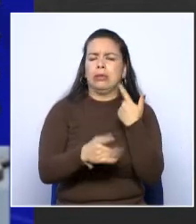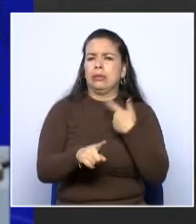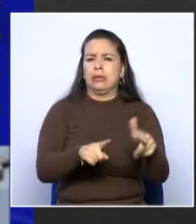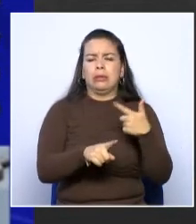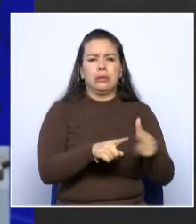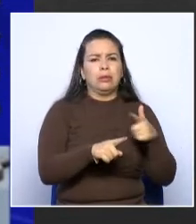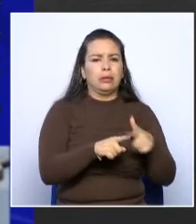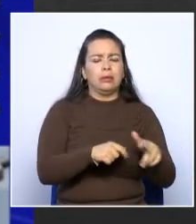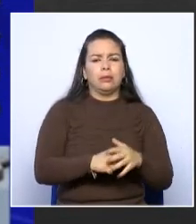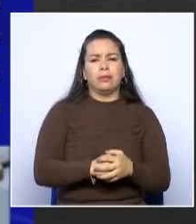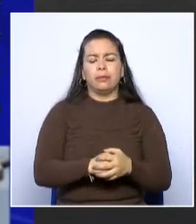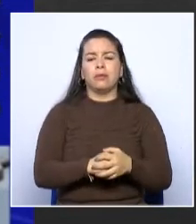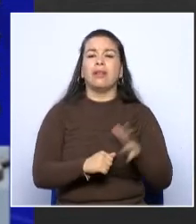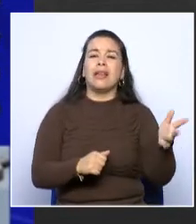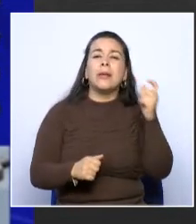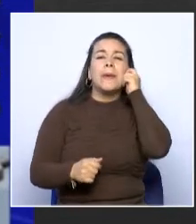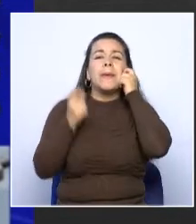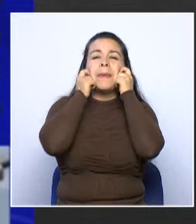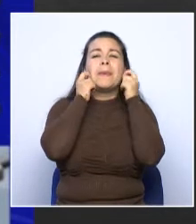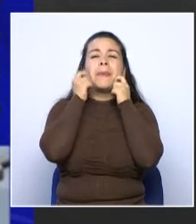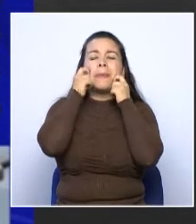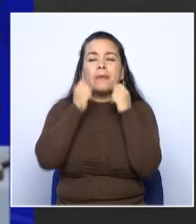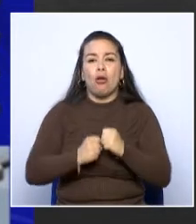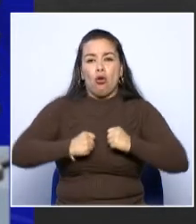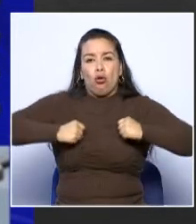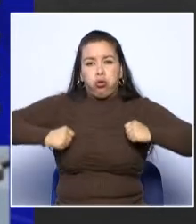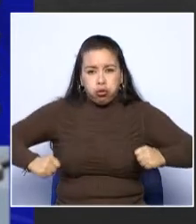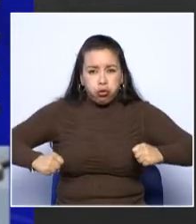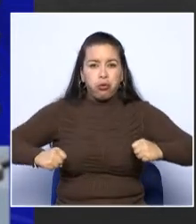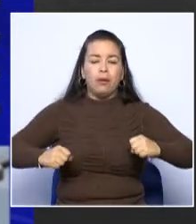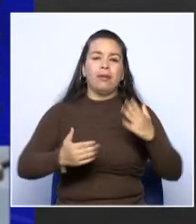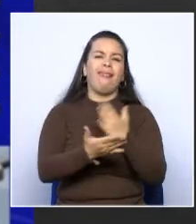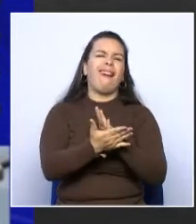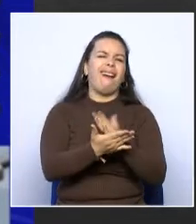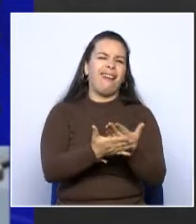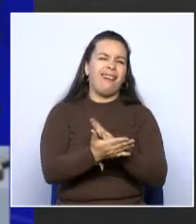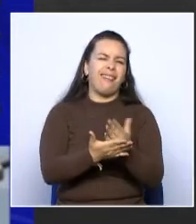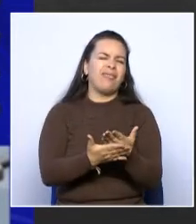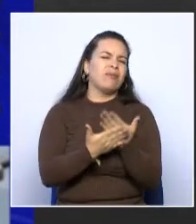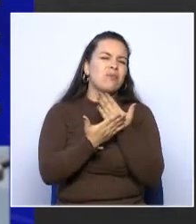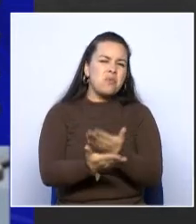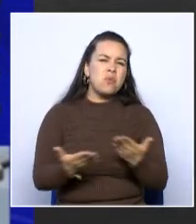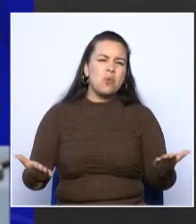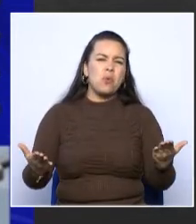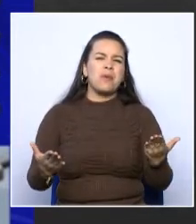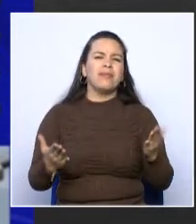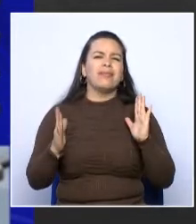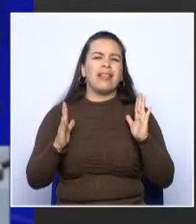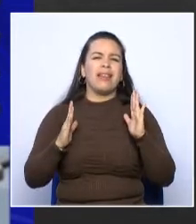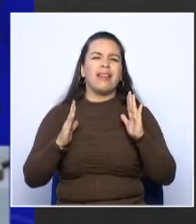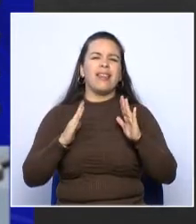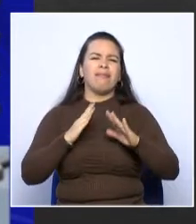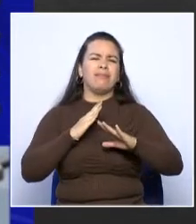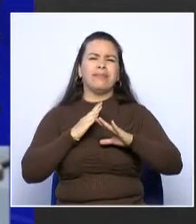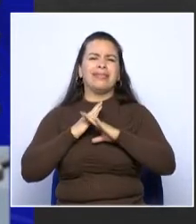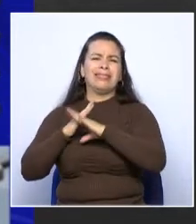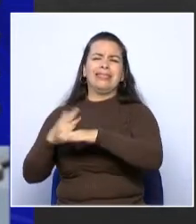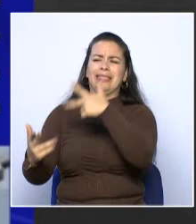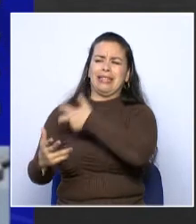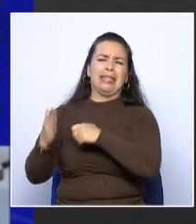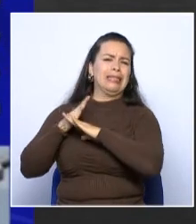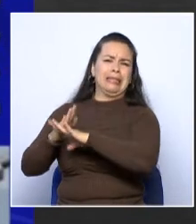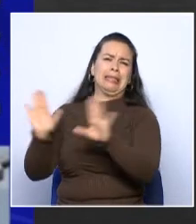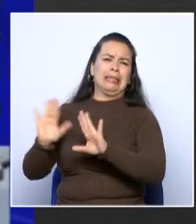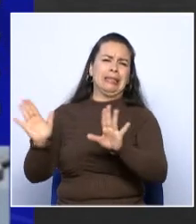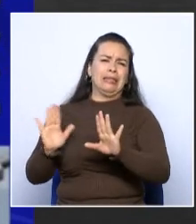asocia a acné, a obesidad, a alteración en resistencias a la insulina, por ejemplo, ¿sí?